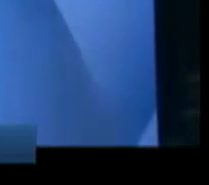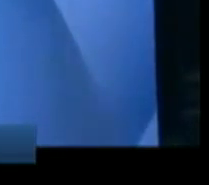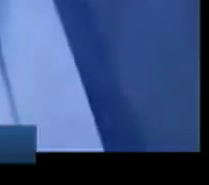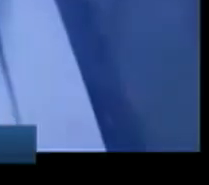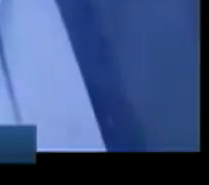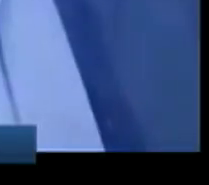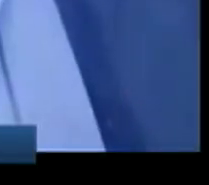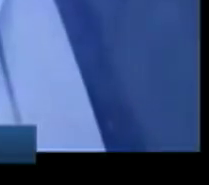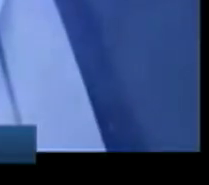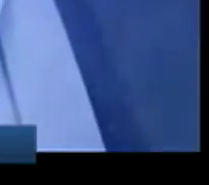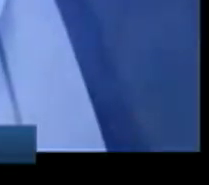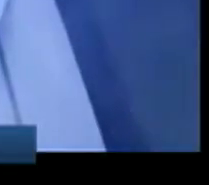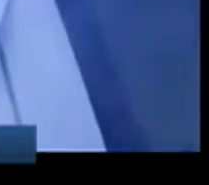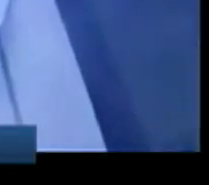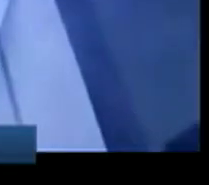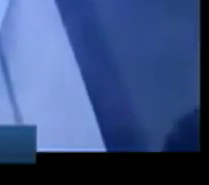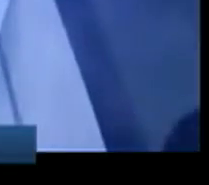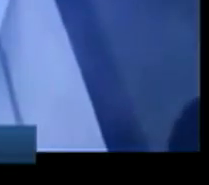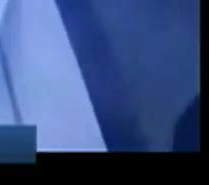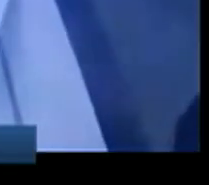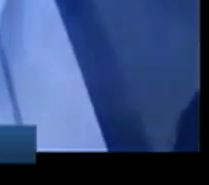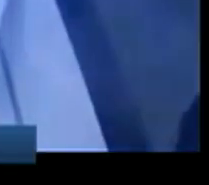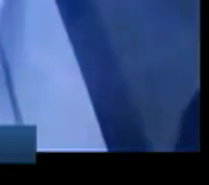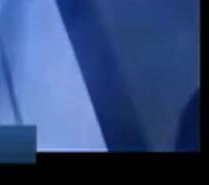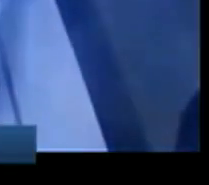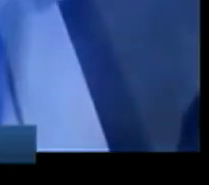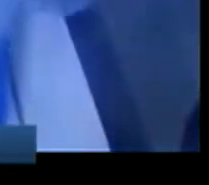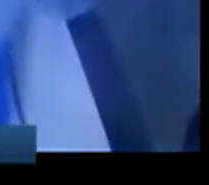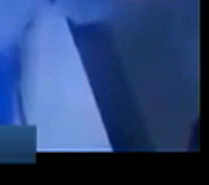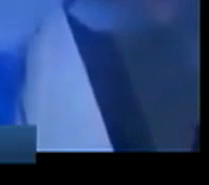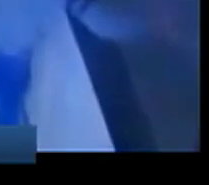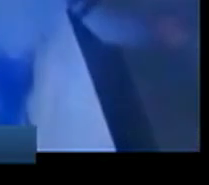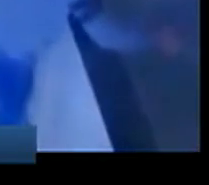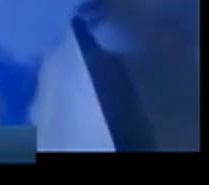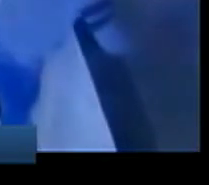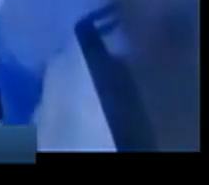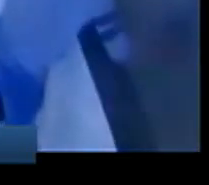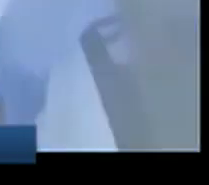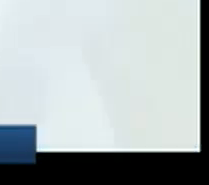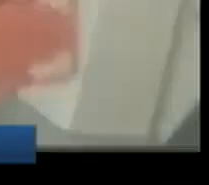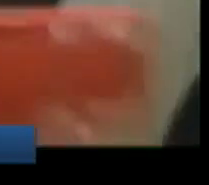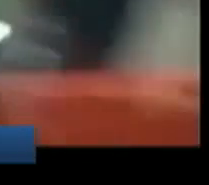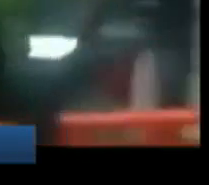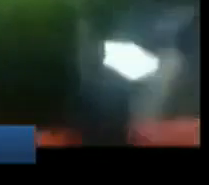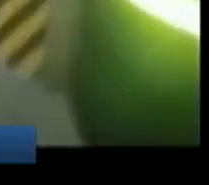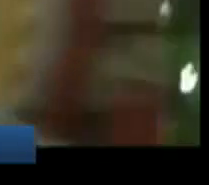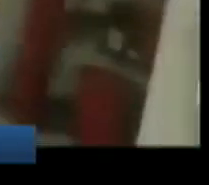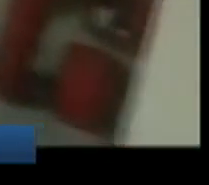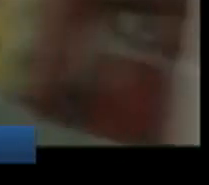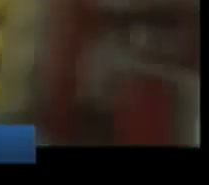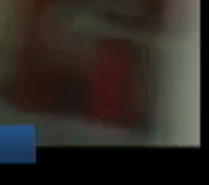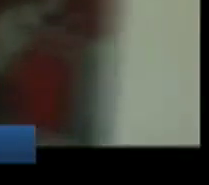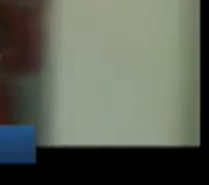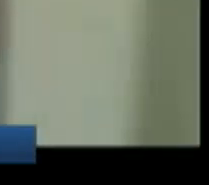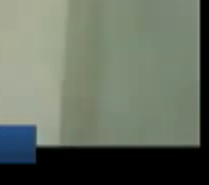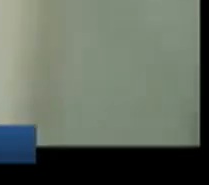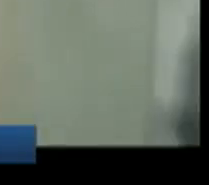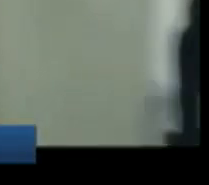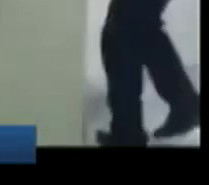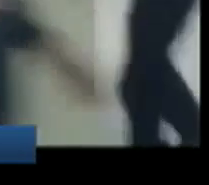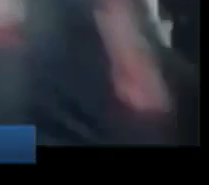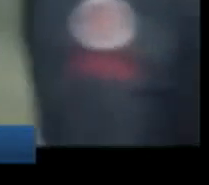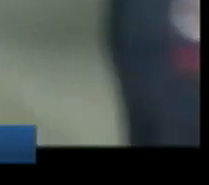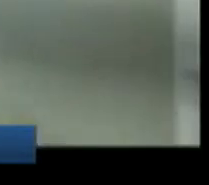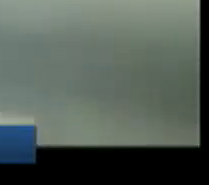adelante salen a la luz nuevos videos de la explosión ocurrida en una clínica que dejó